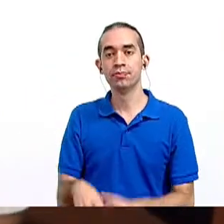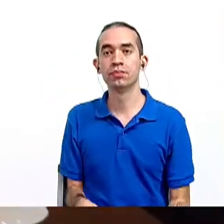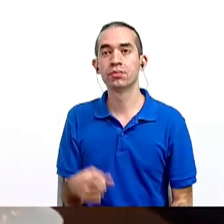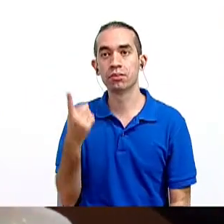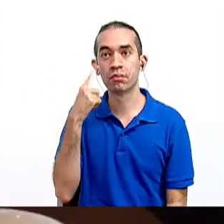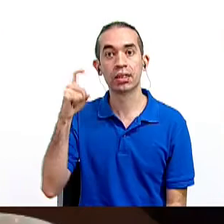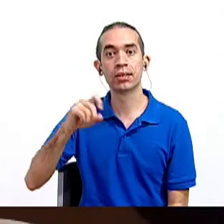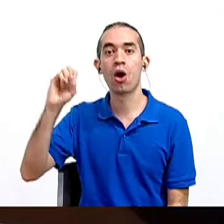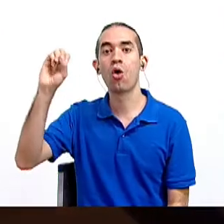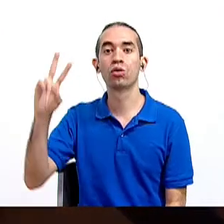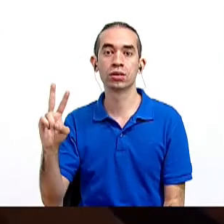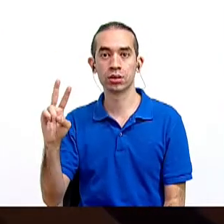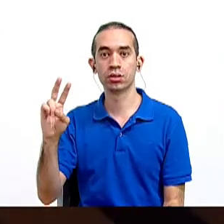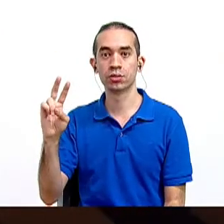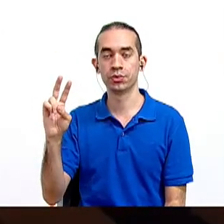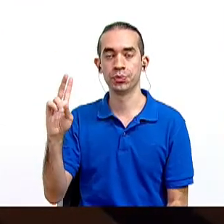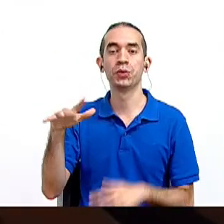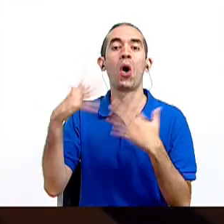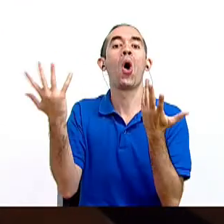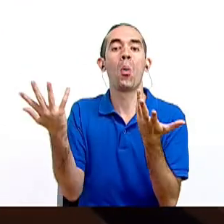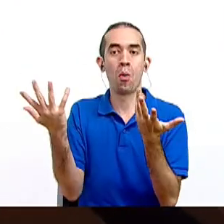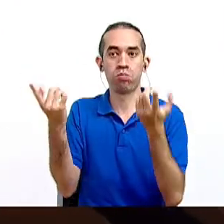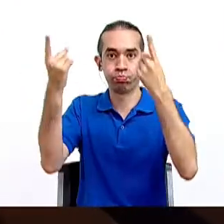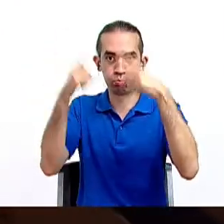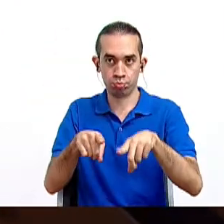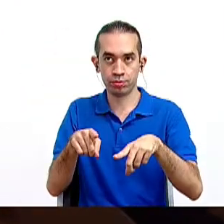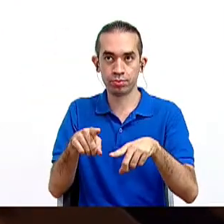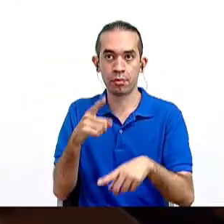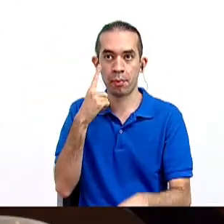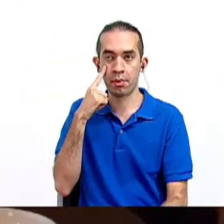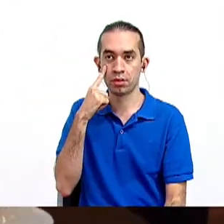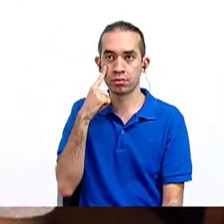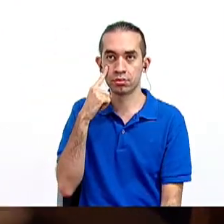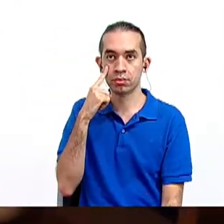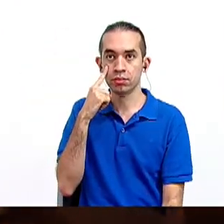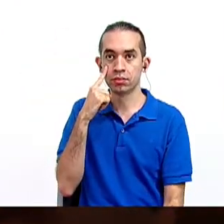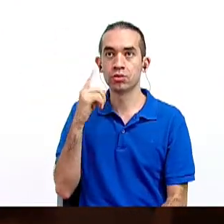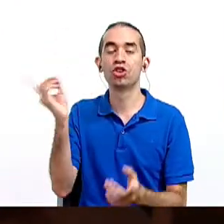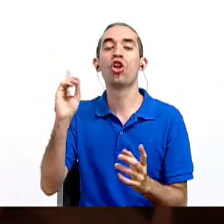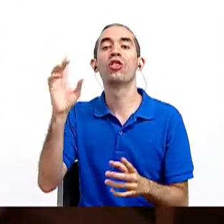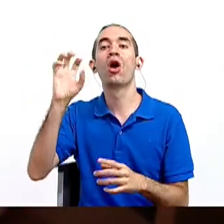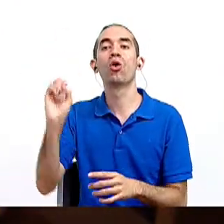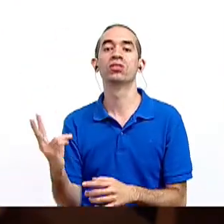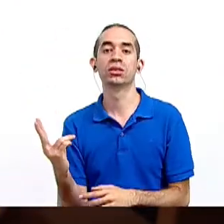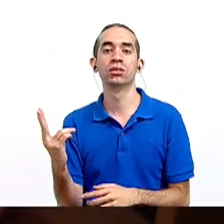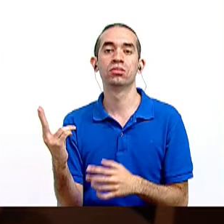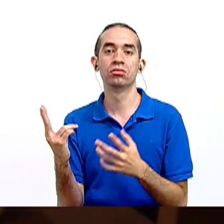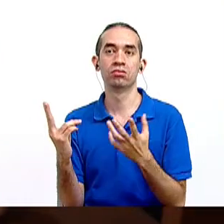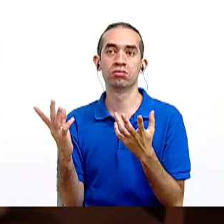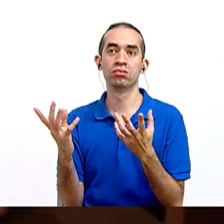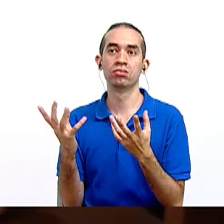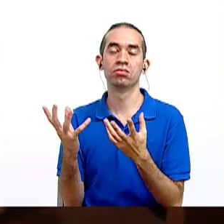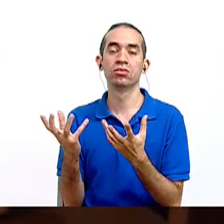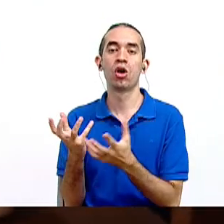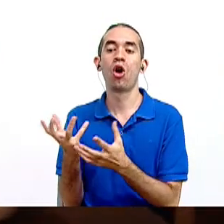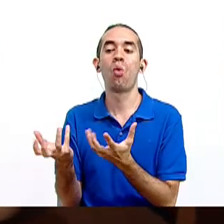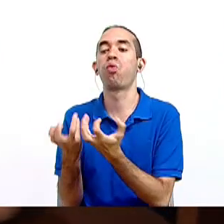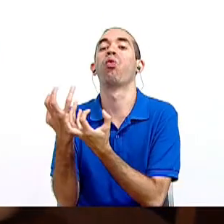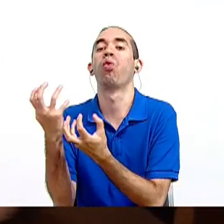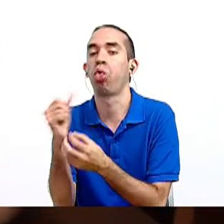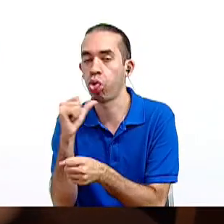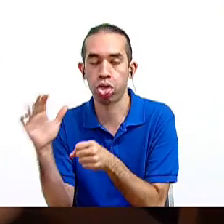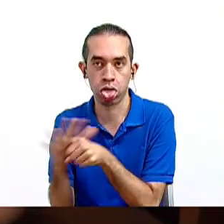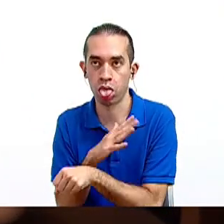oxígeno para que la combustión suceda. Si yo cierro acá no entra oxígeno y la combustión es una combustión incompleta, por